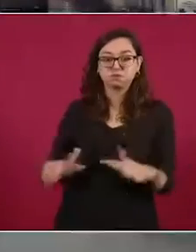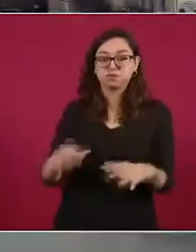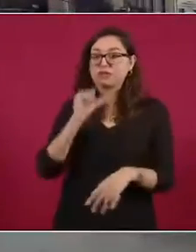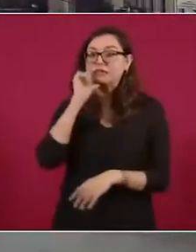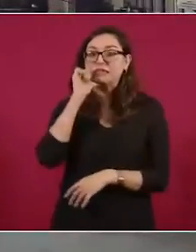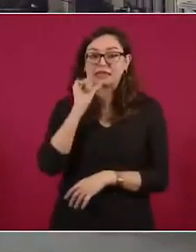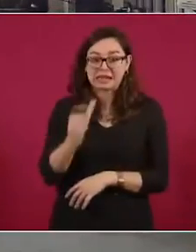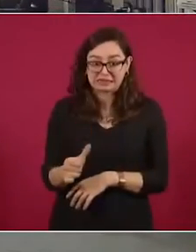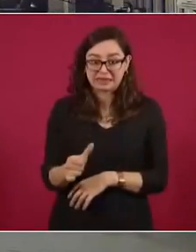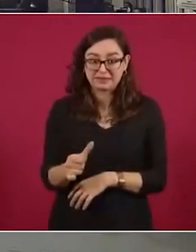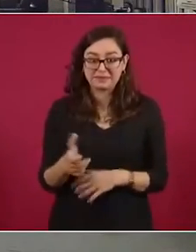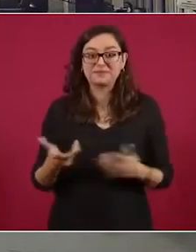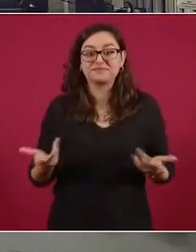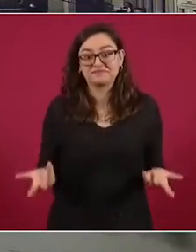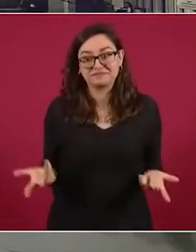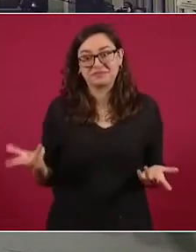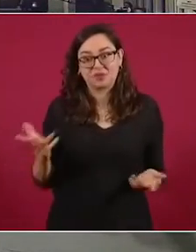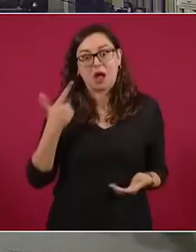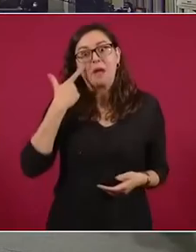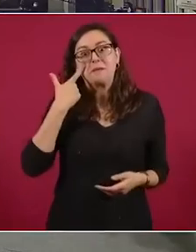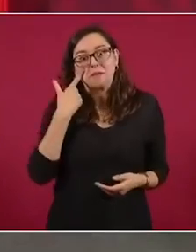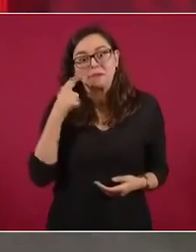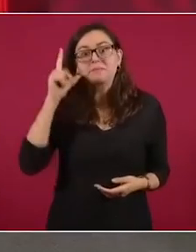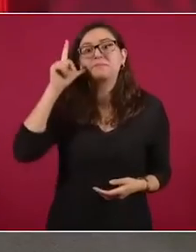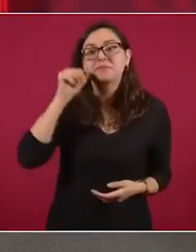Pues eso va a ser interesante, porque